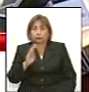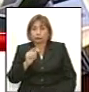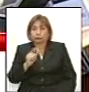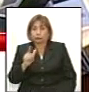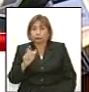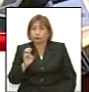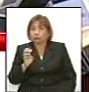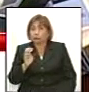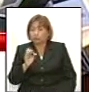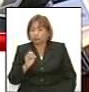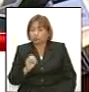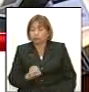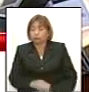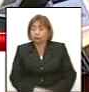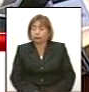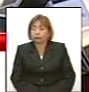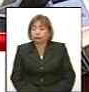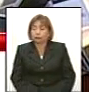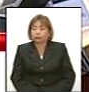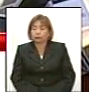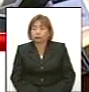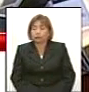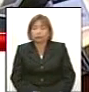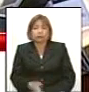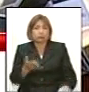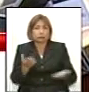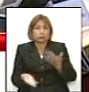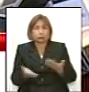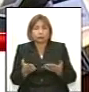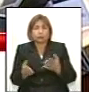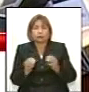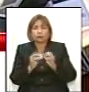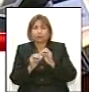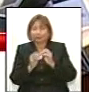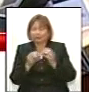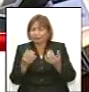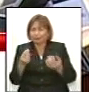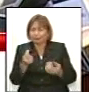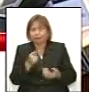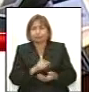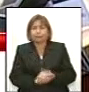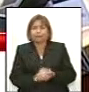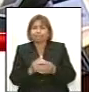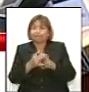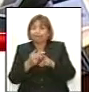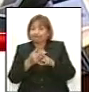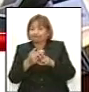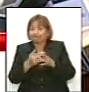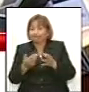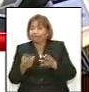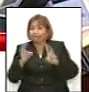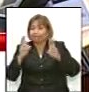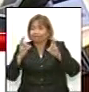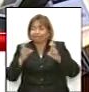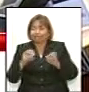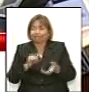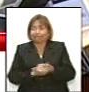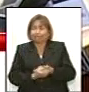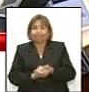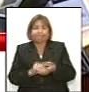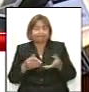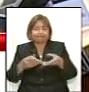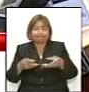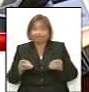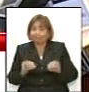ver el tema del ahorita hay que resolver inmediatamente, en un breve plazo, el tema del saneamiento de los